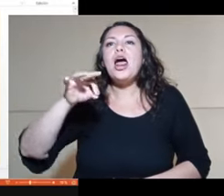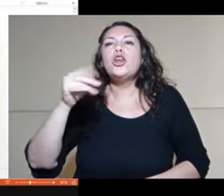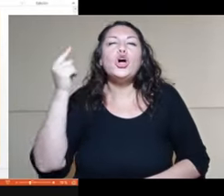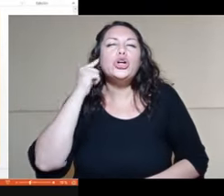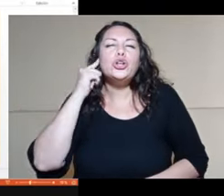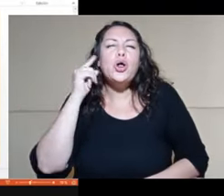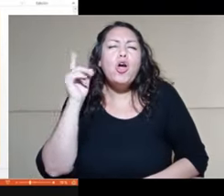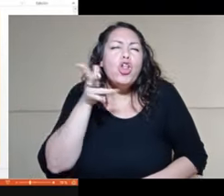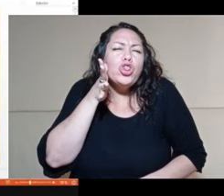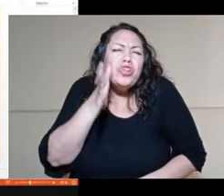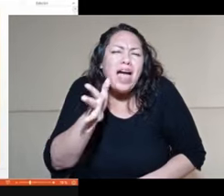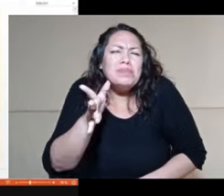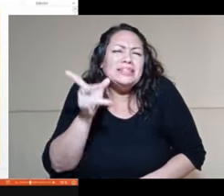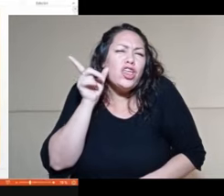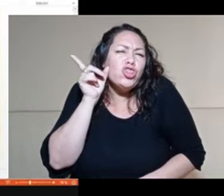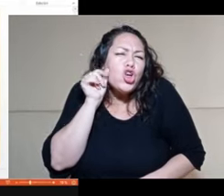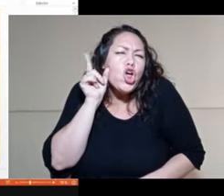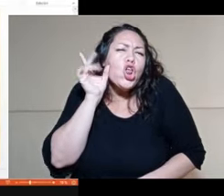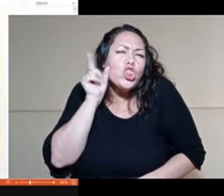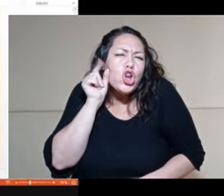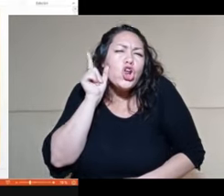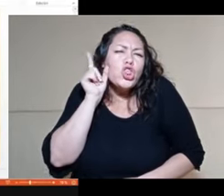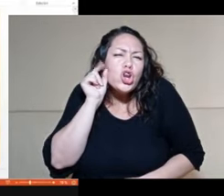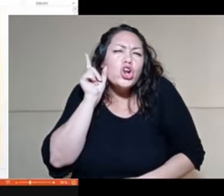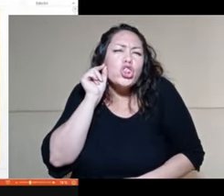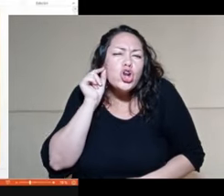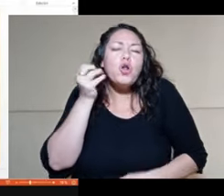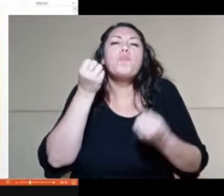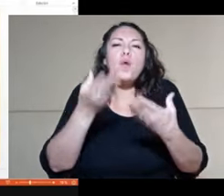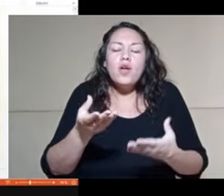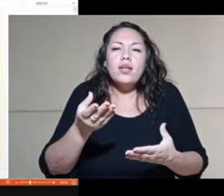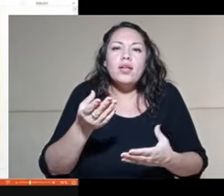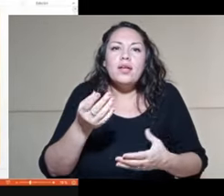eso las otitis duelen un montón. ¿Sí? Porque el tímpano tiene